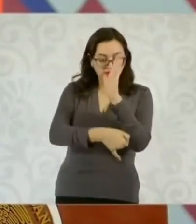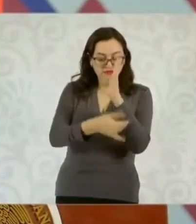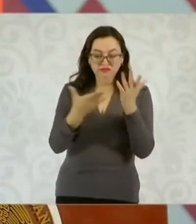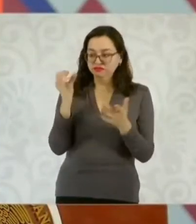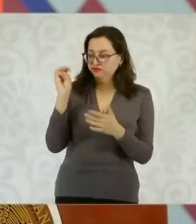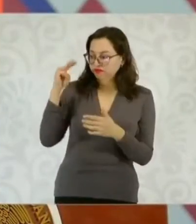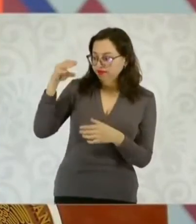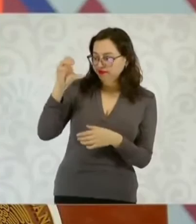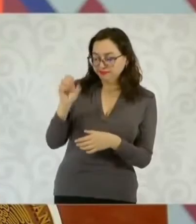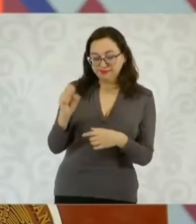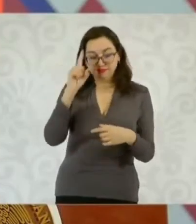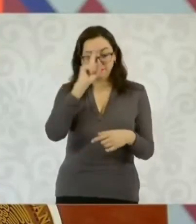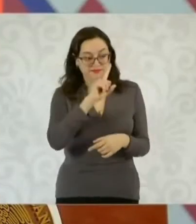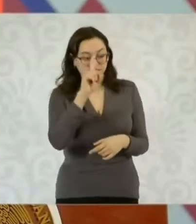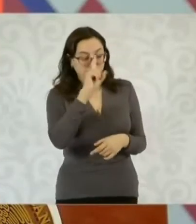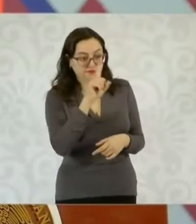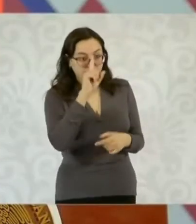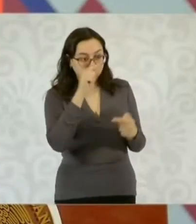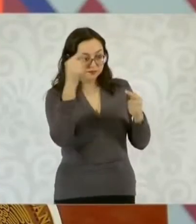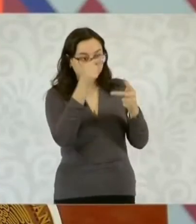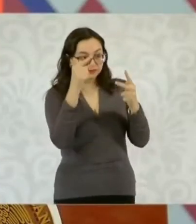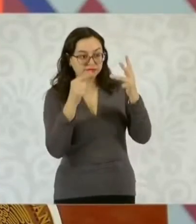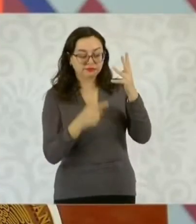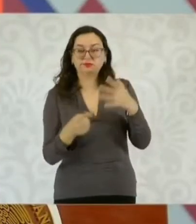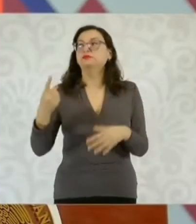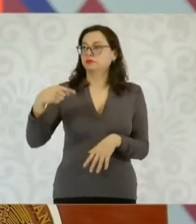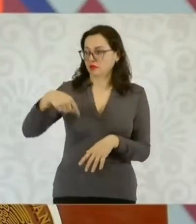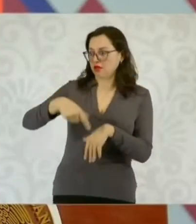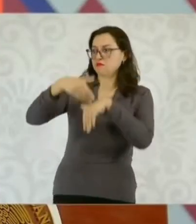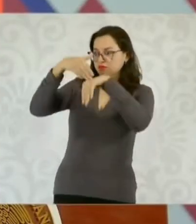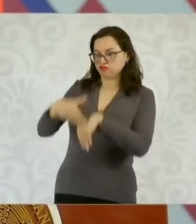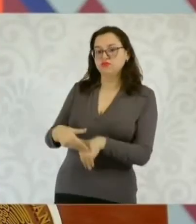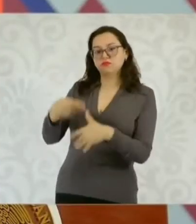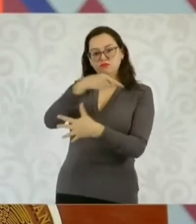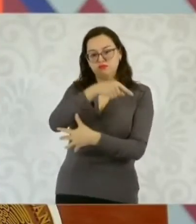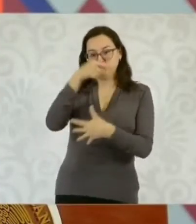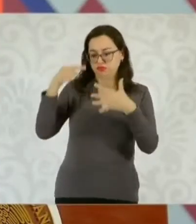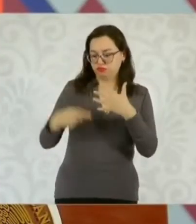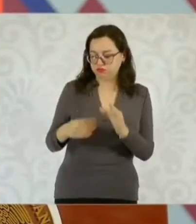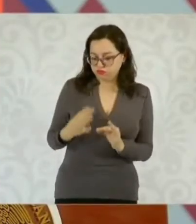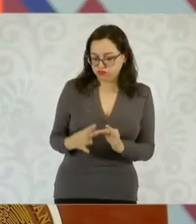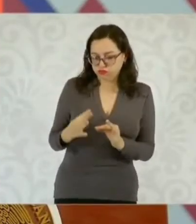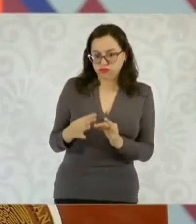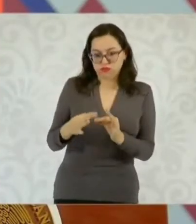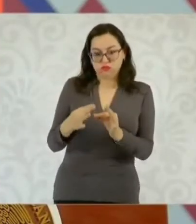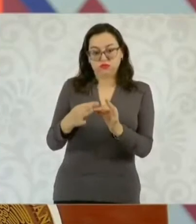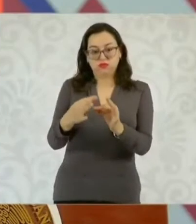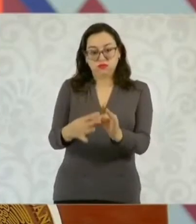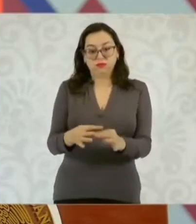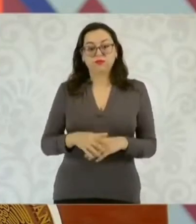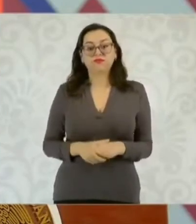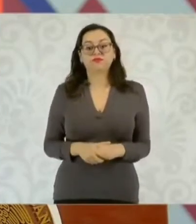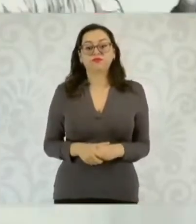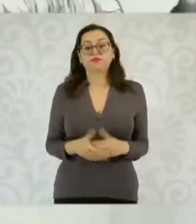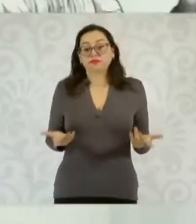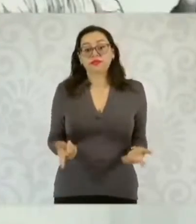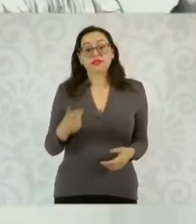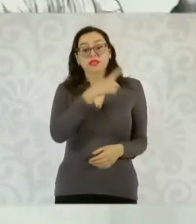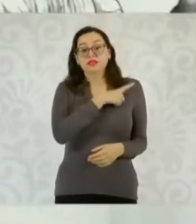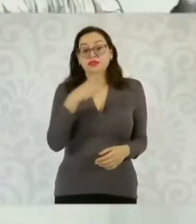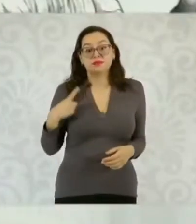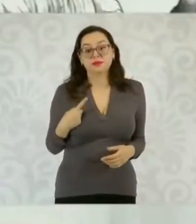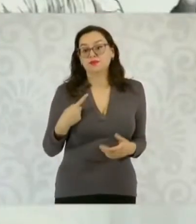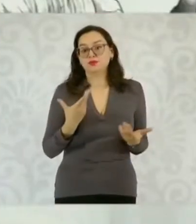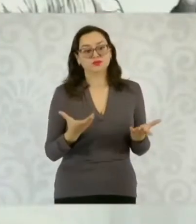están haciendo en México y se están fortaleciendo ahora en el segundo piso de la cuarta transformación. Y básicamente es formar más para